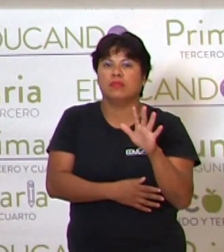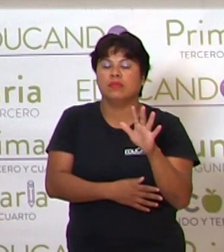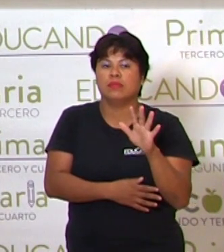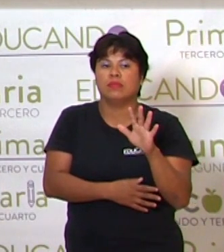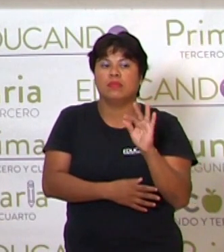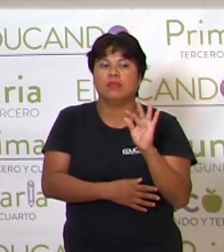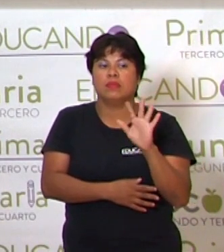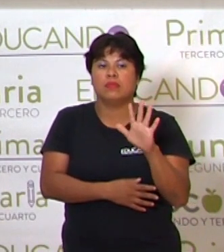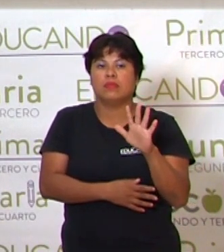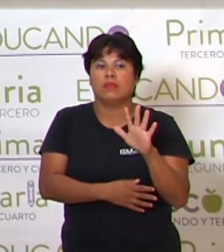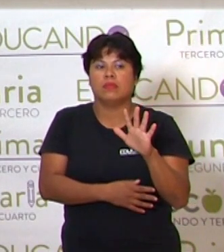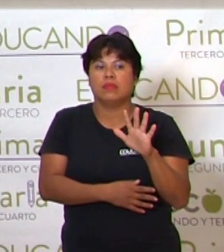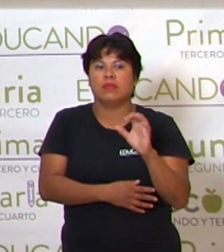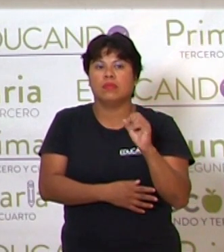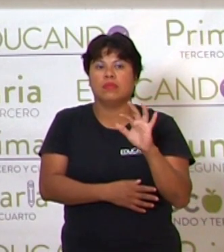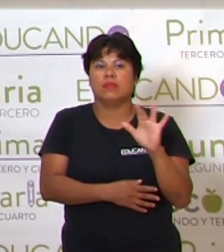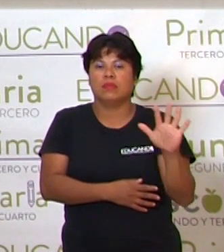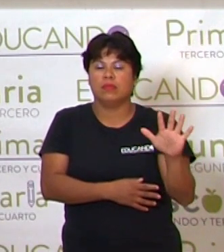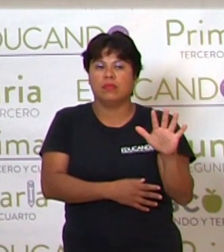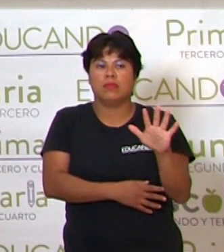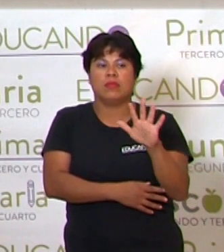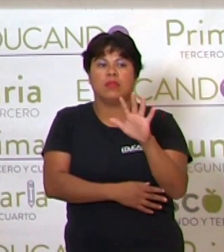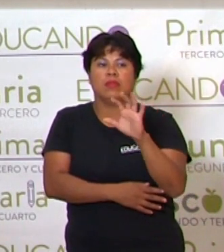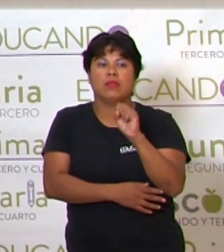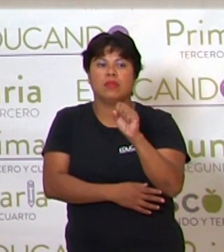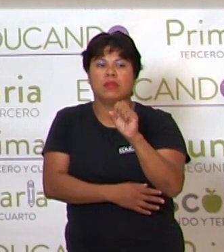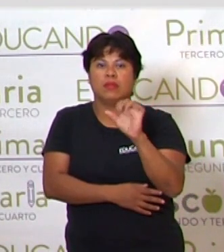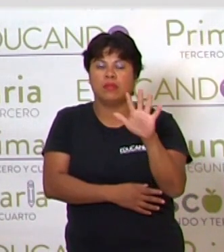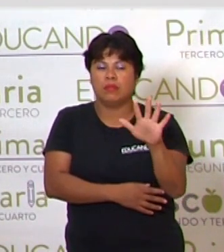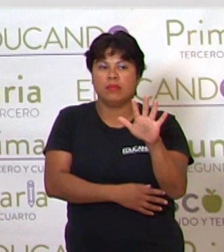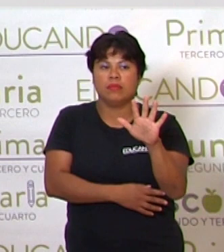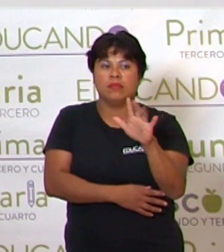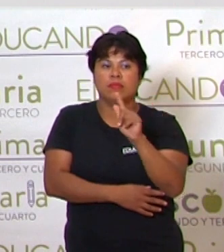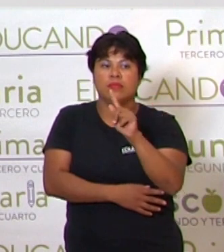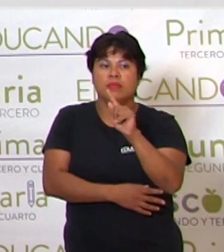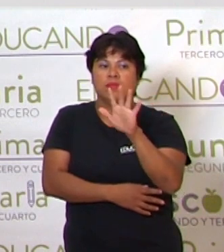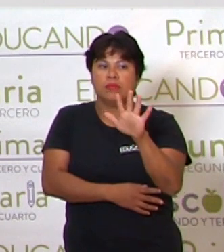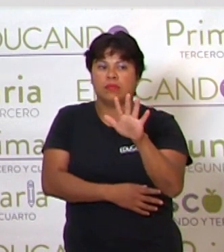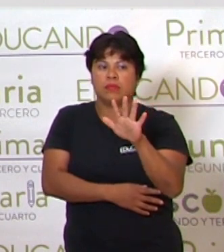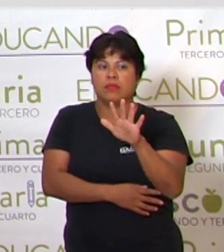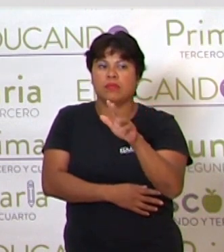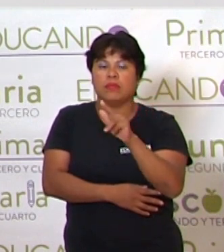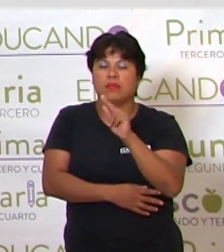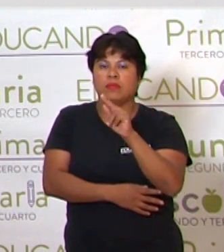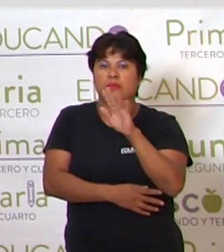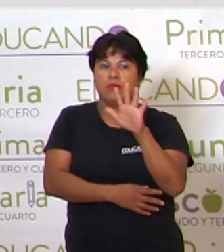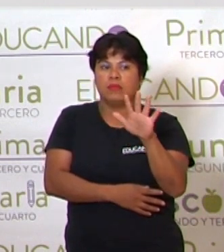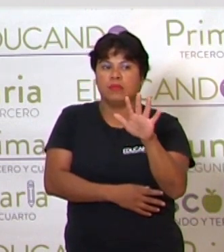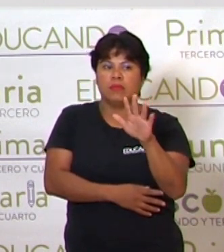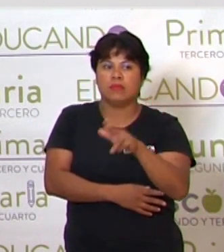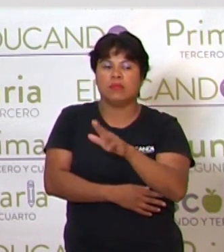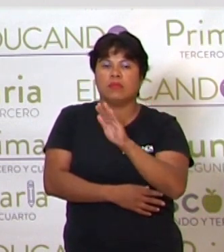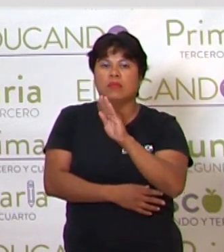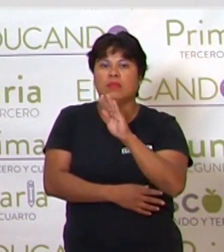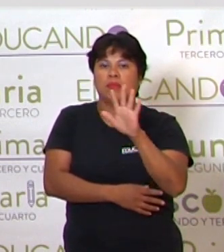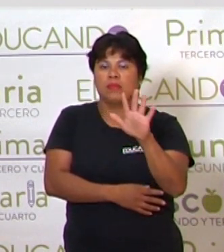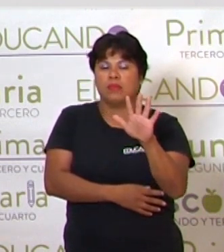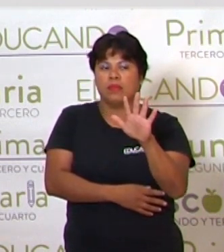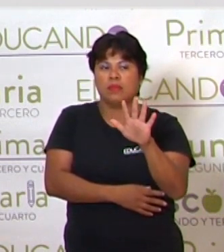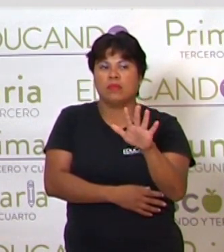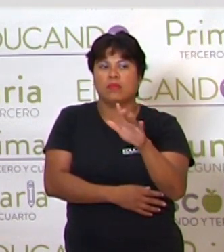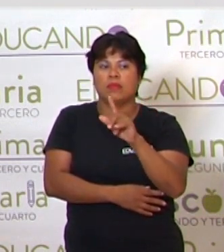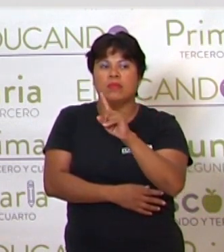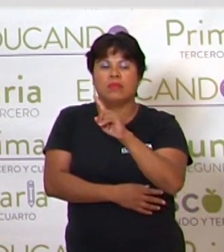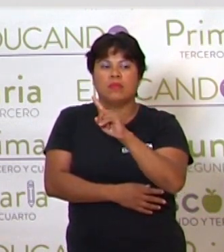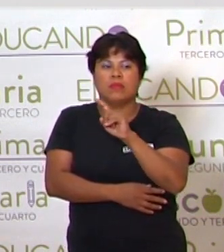35, 45, 55, 65, 75, 85,